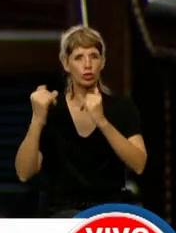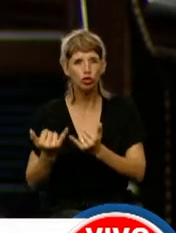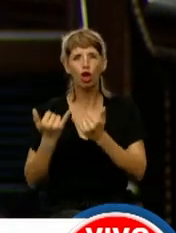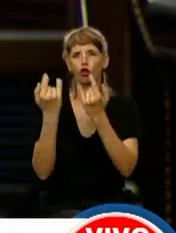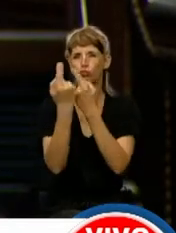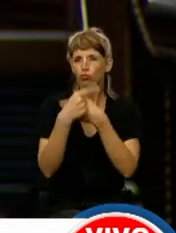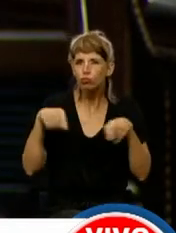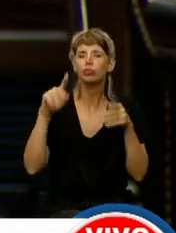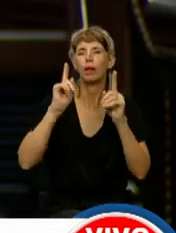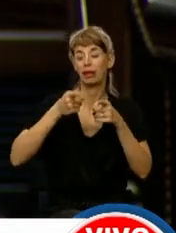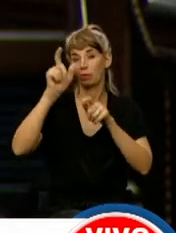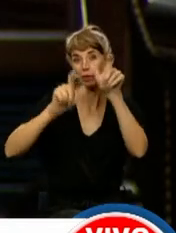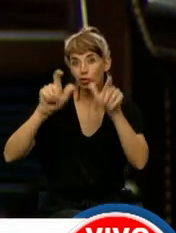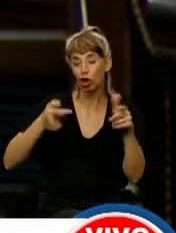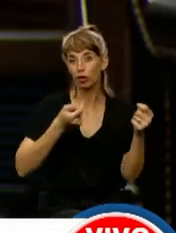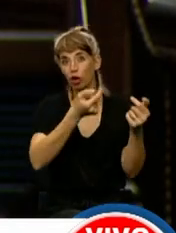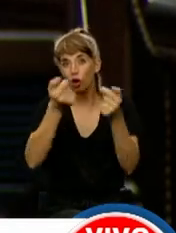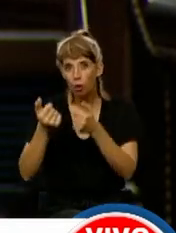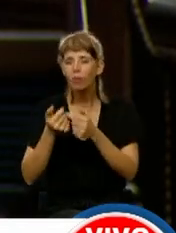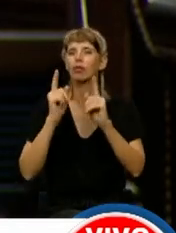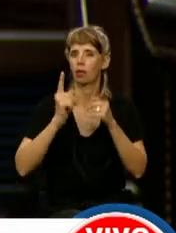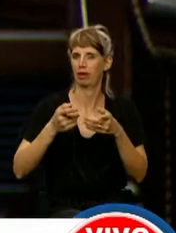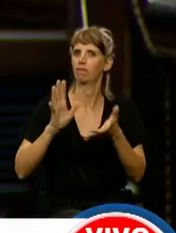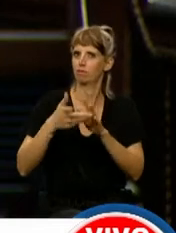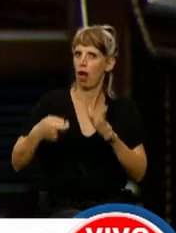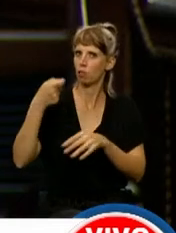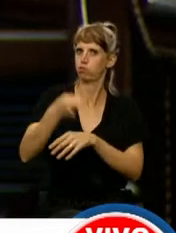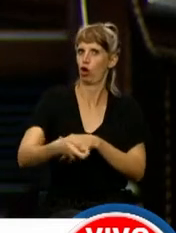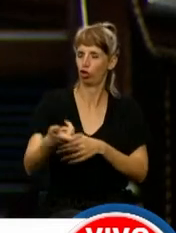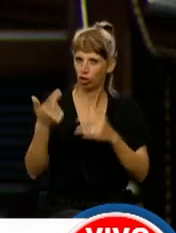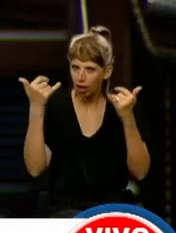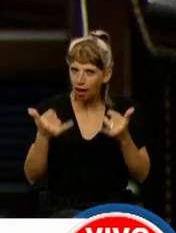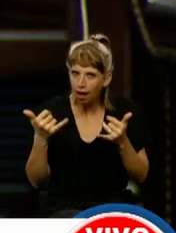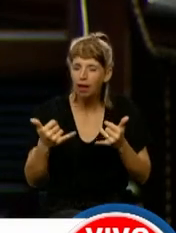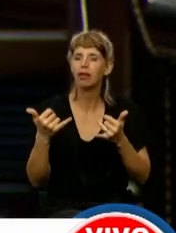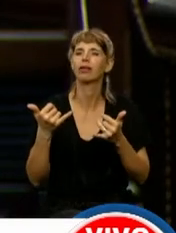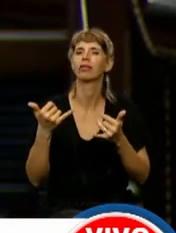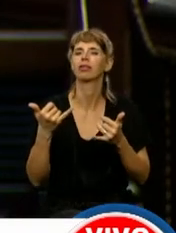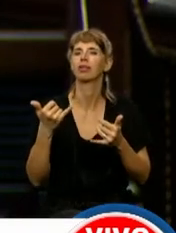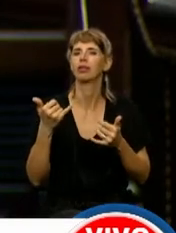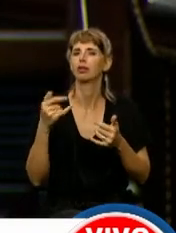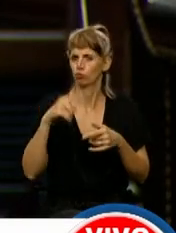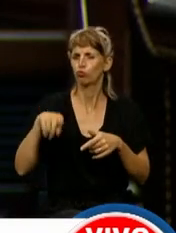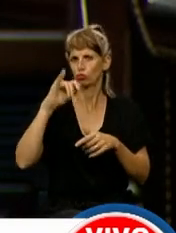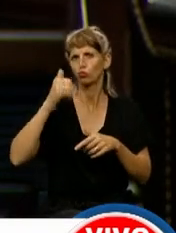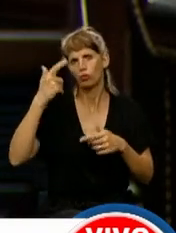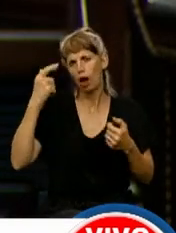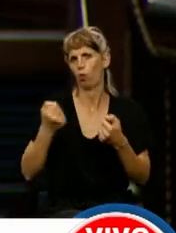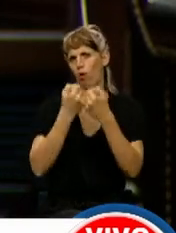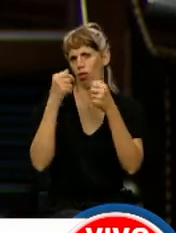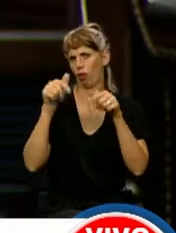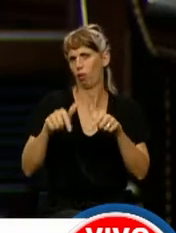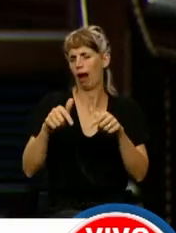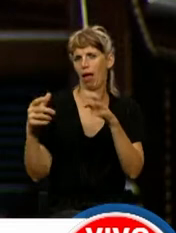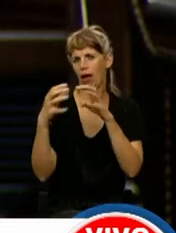que hemos convocado donde también han hecho sus aportes que por supuesto están validando que sancionemos esta ley